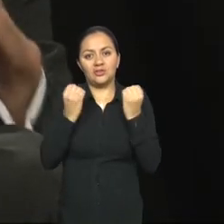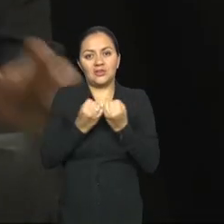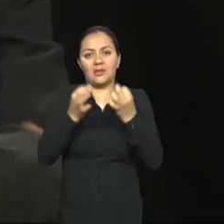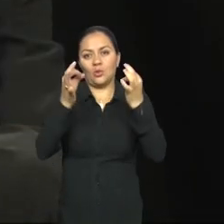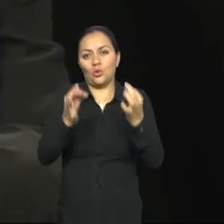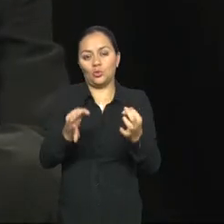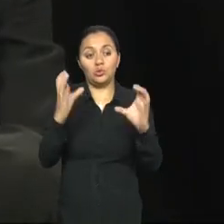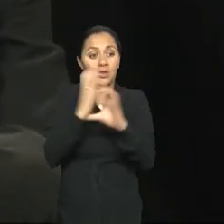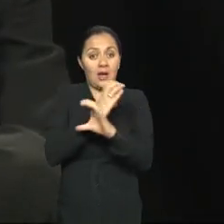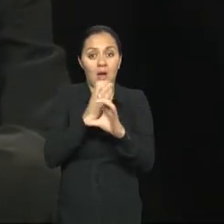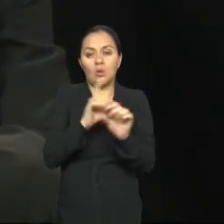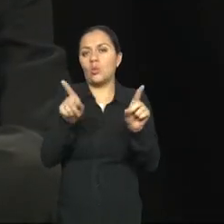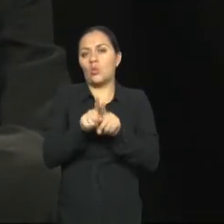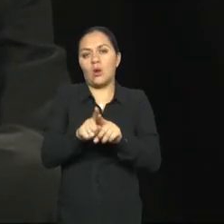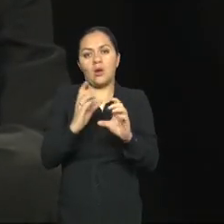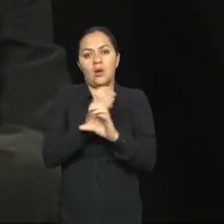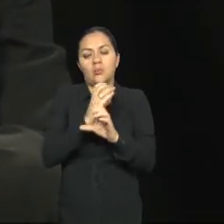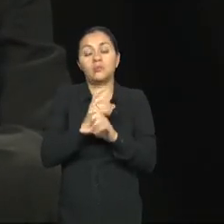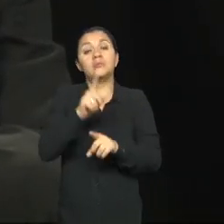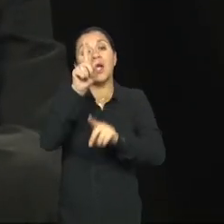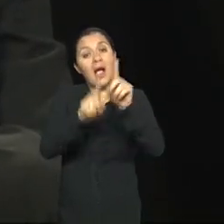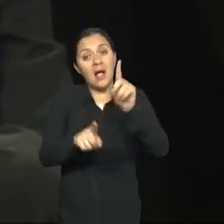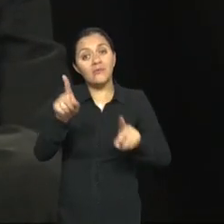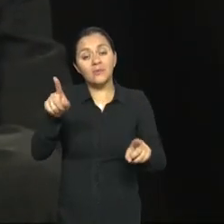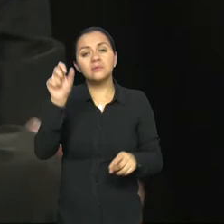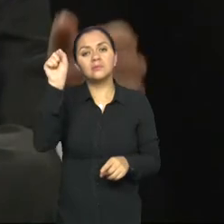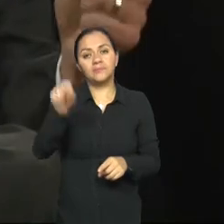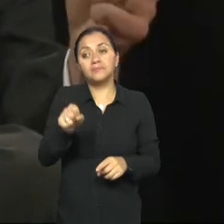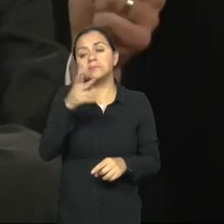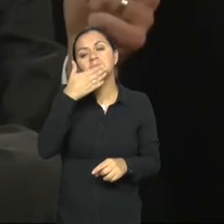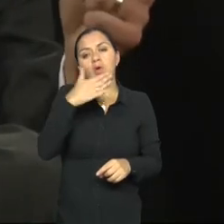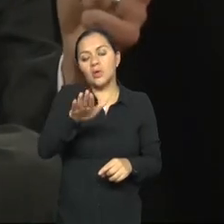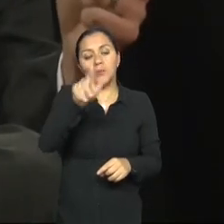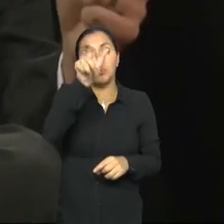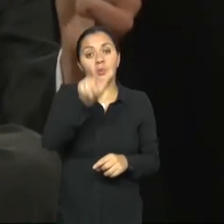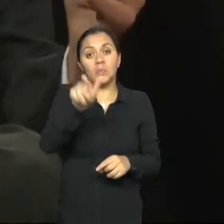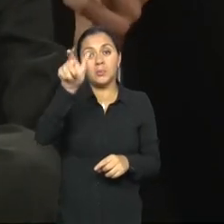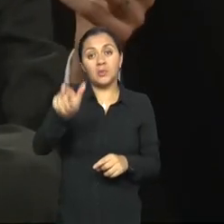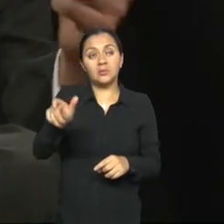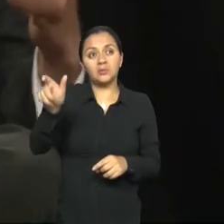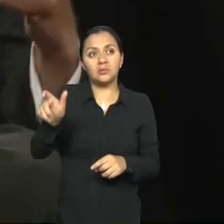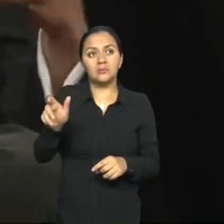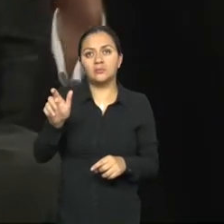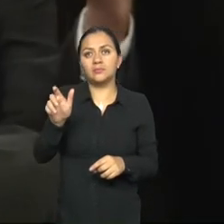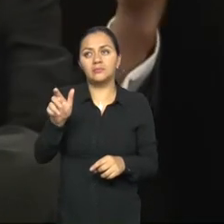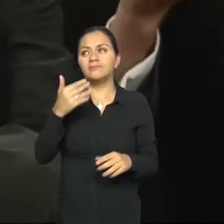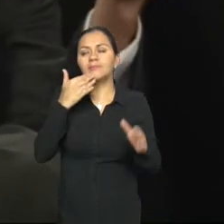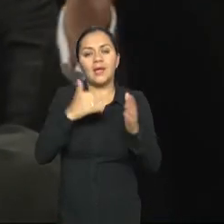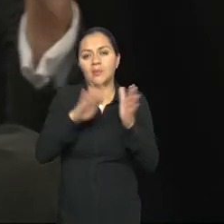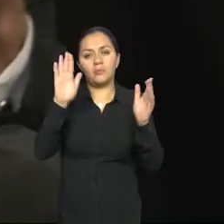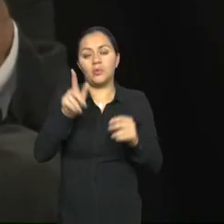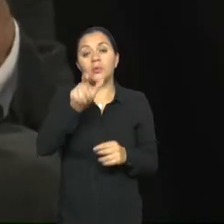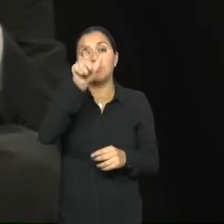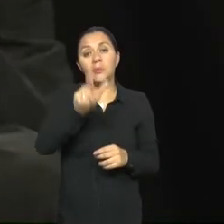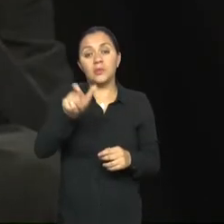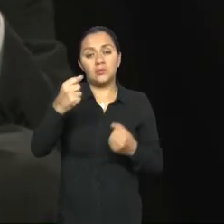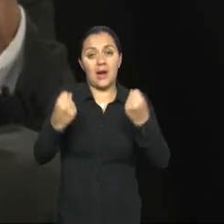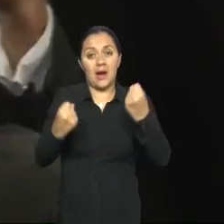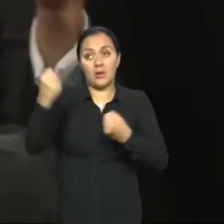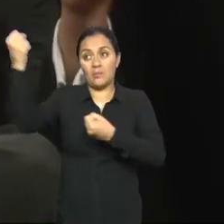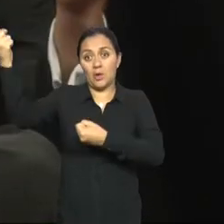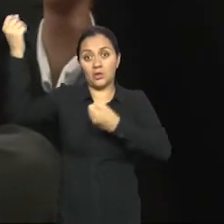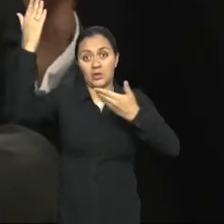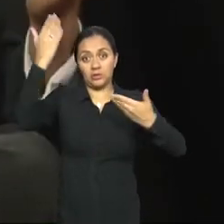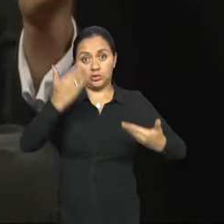uh-huh. para el cálculo de los impuestos. Sucede que muchas veces personas pongamos un ejemplo. Sucede que traen un vehículo que